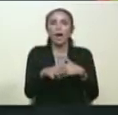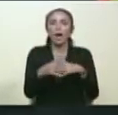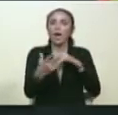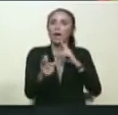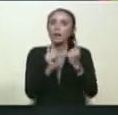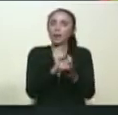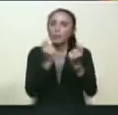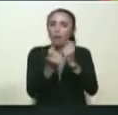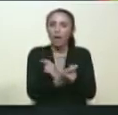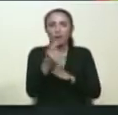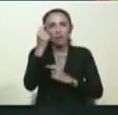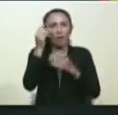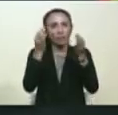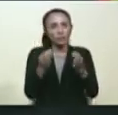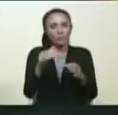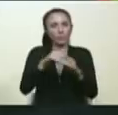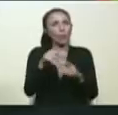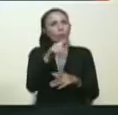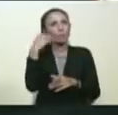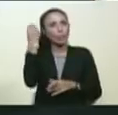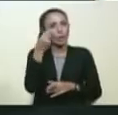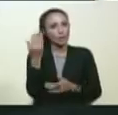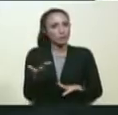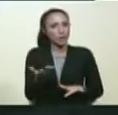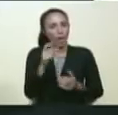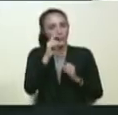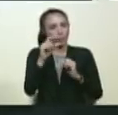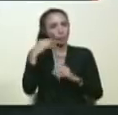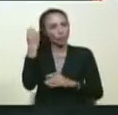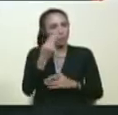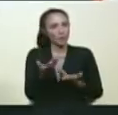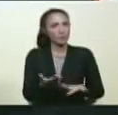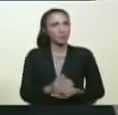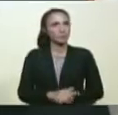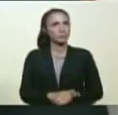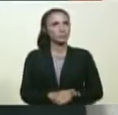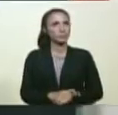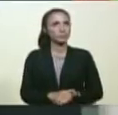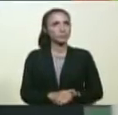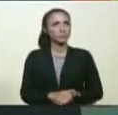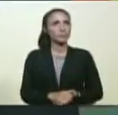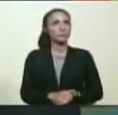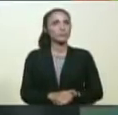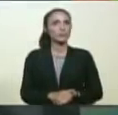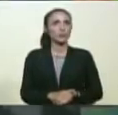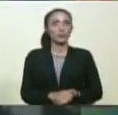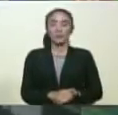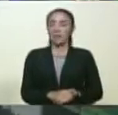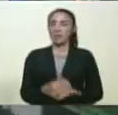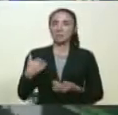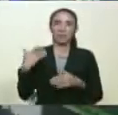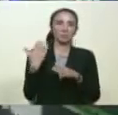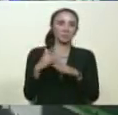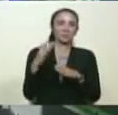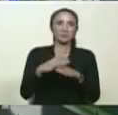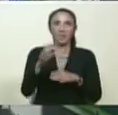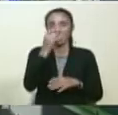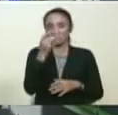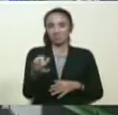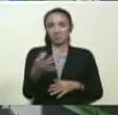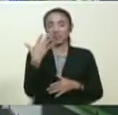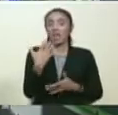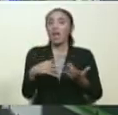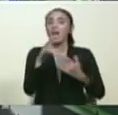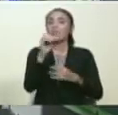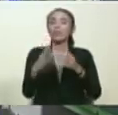de las elecciones presidenciales? ¿Cuál sería su consideración con respecto a eso? Gracias. Para mí ellos no existen. En Venezuela hay elecciones el